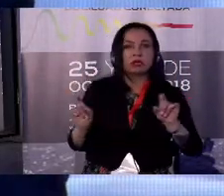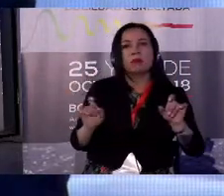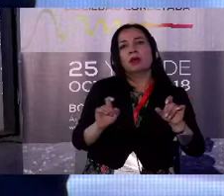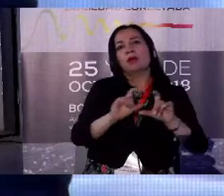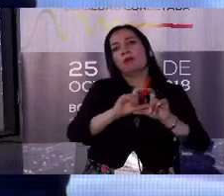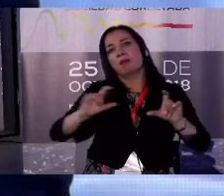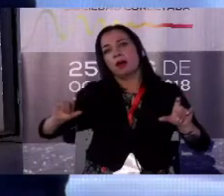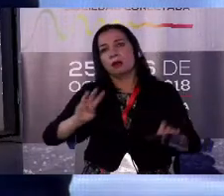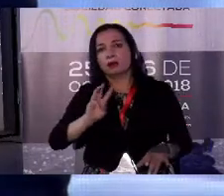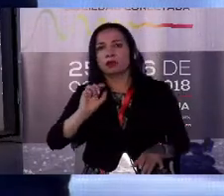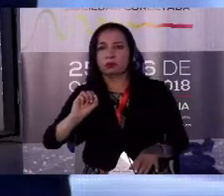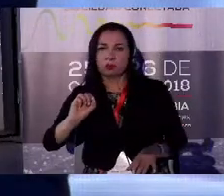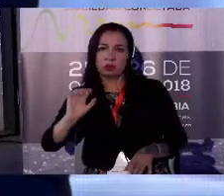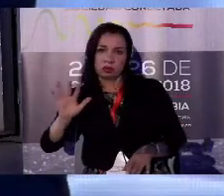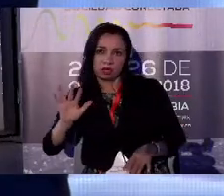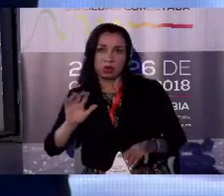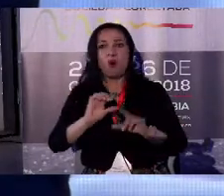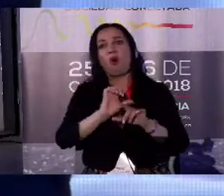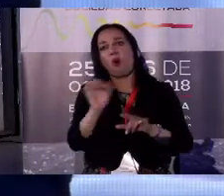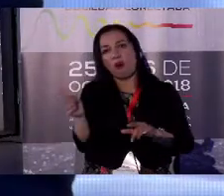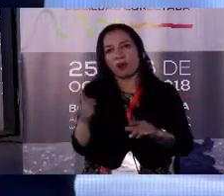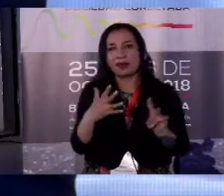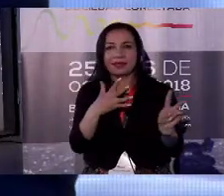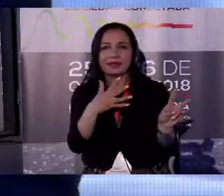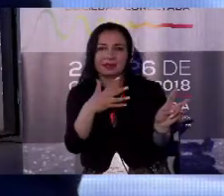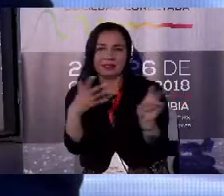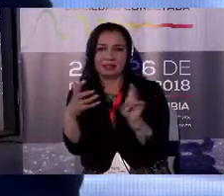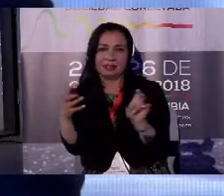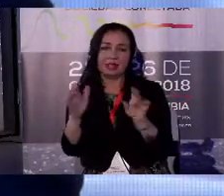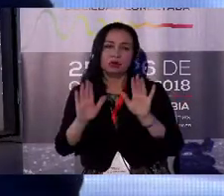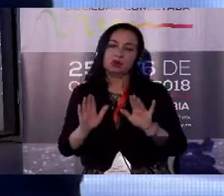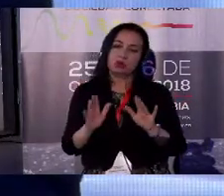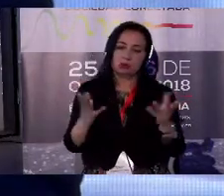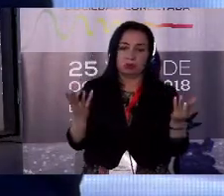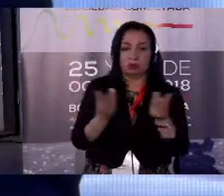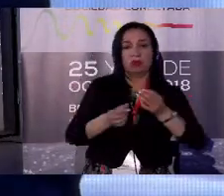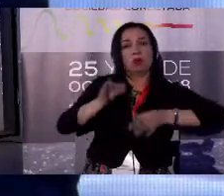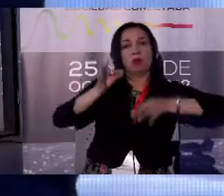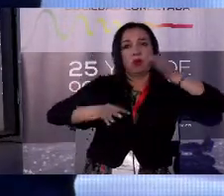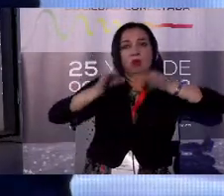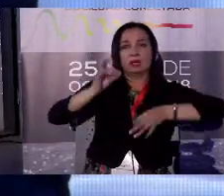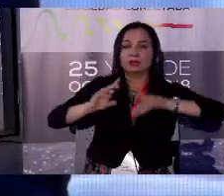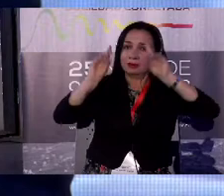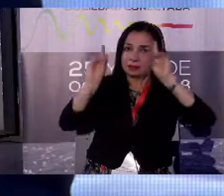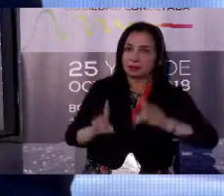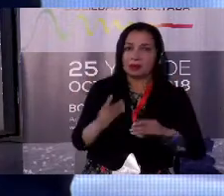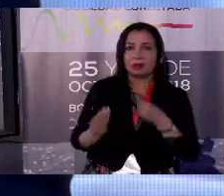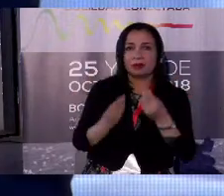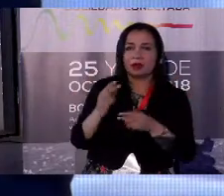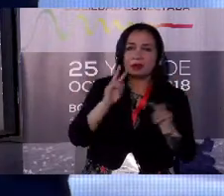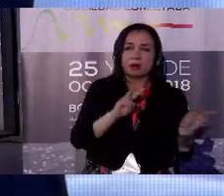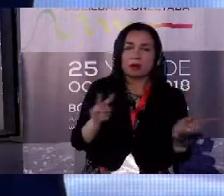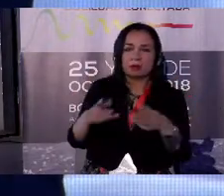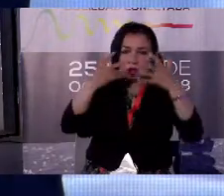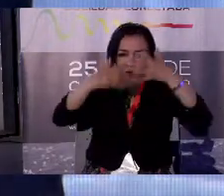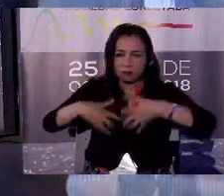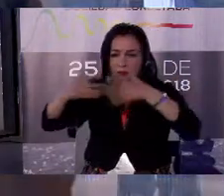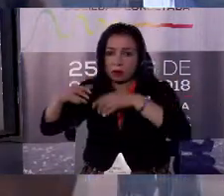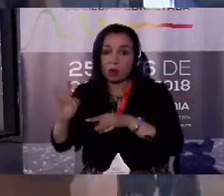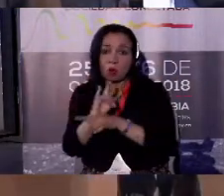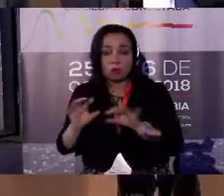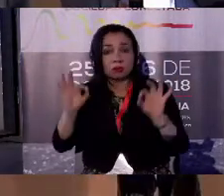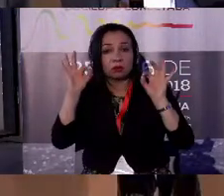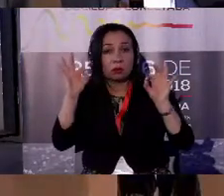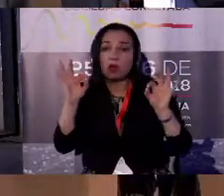sino en la banda de 700, ¿no? Donde los jueces, para poder decidir, quieren dictaminar si las empresas están haciendo un uso eficiente y si no, deberían